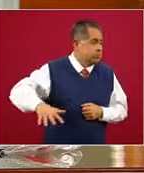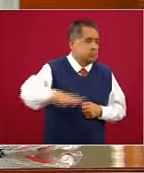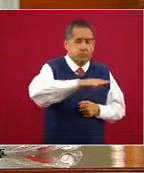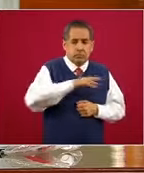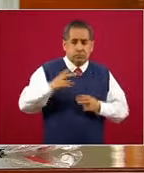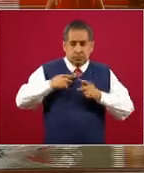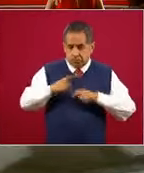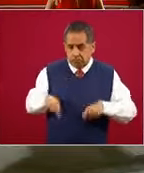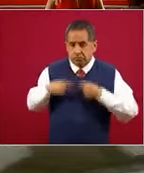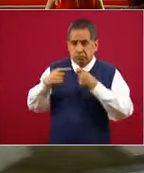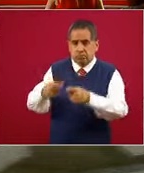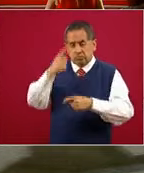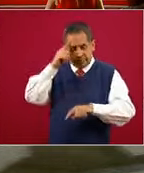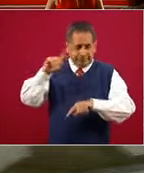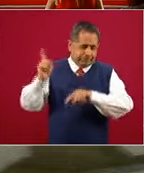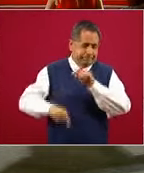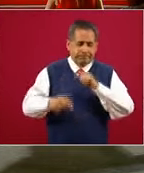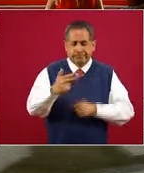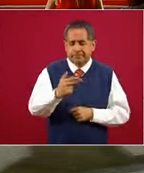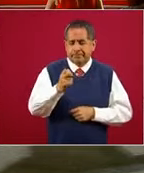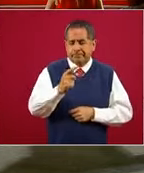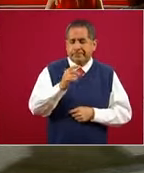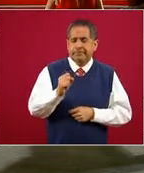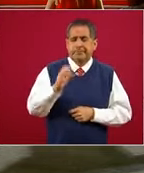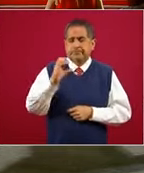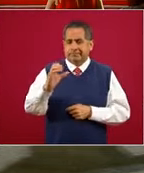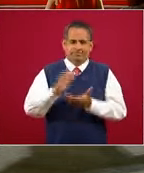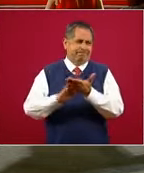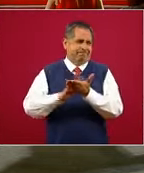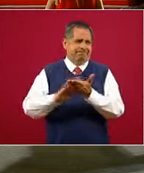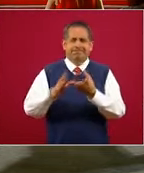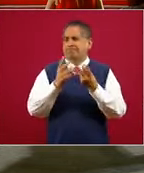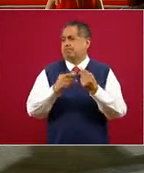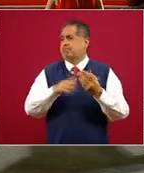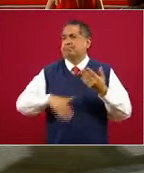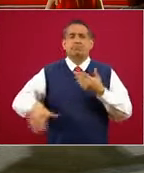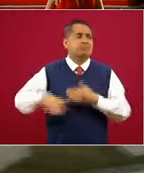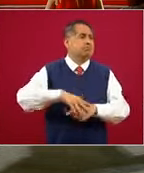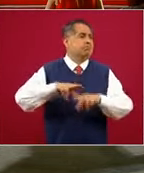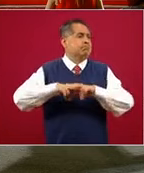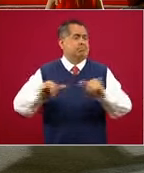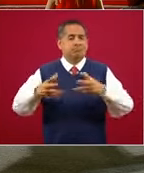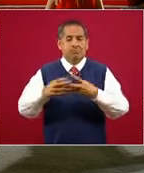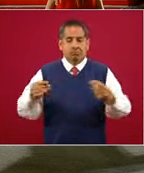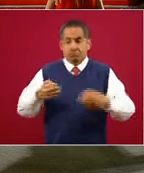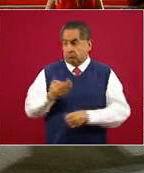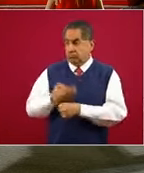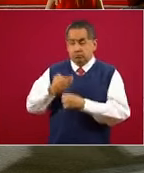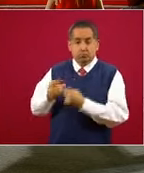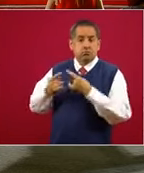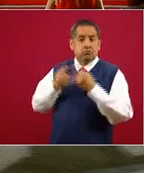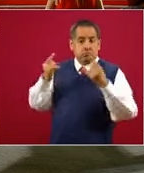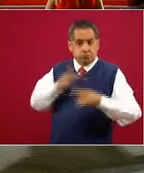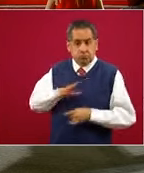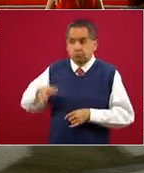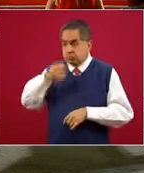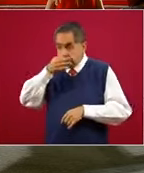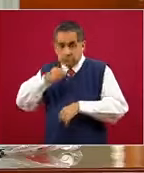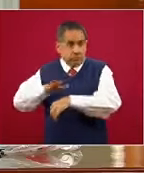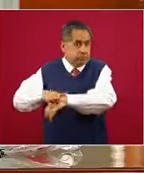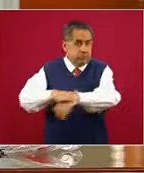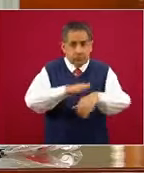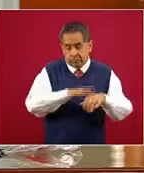a un programa de eliminación de hepatitis C. Creemos que son de esos momentos históricos para compartir